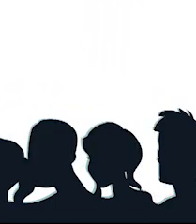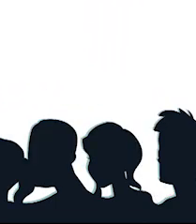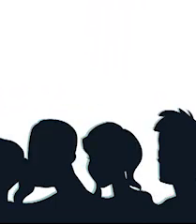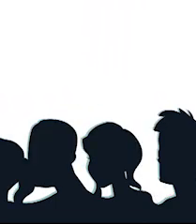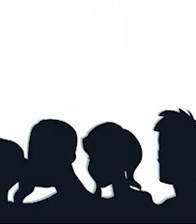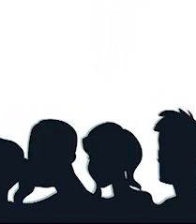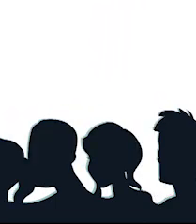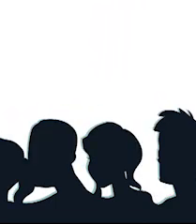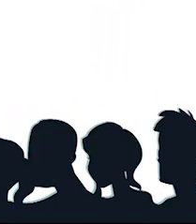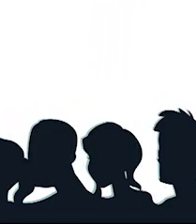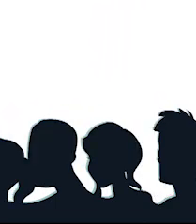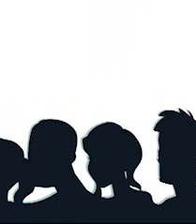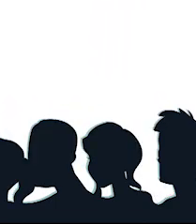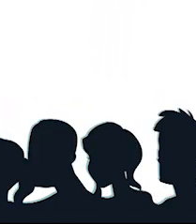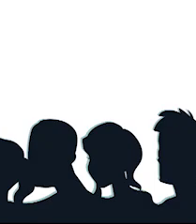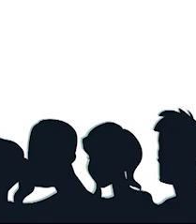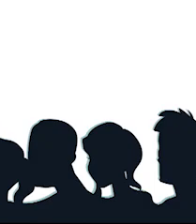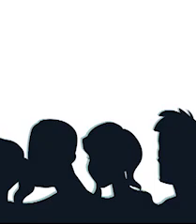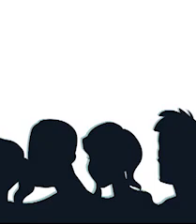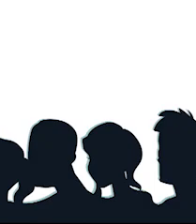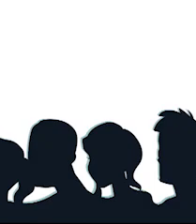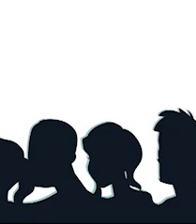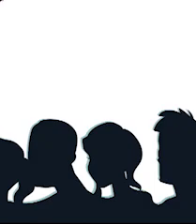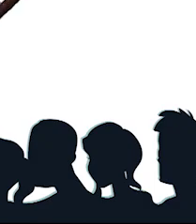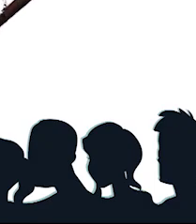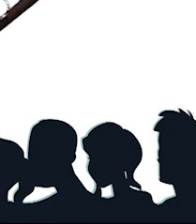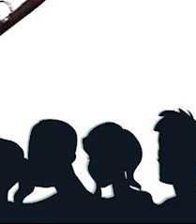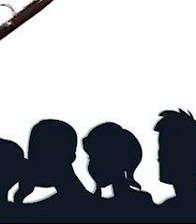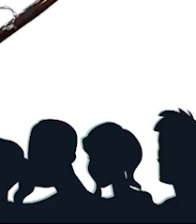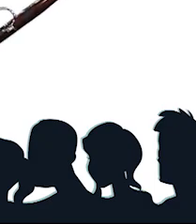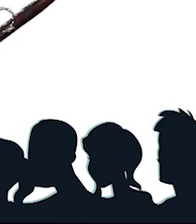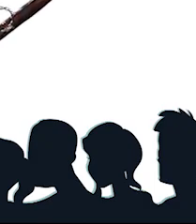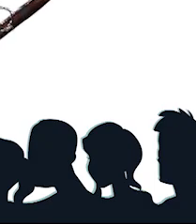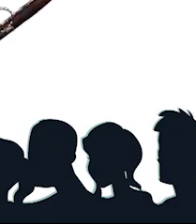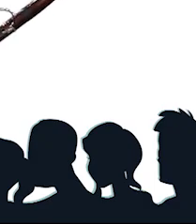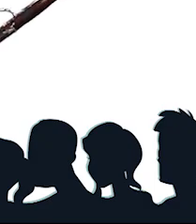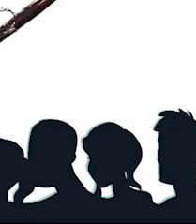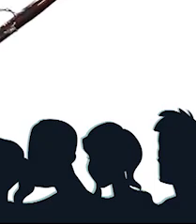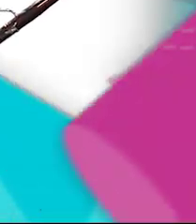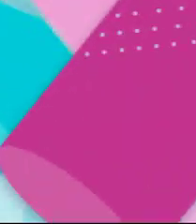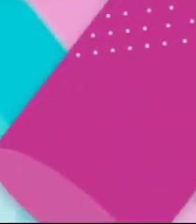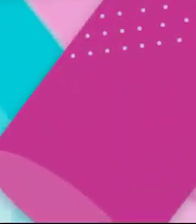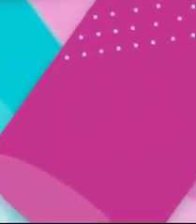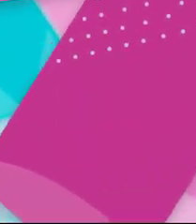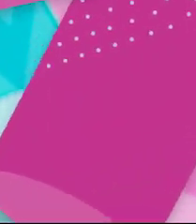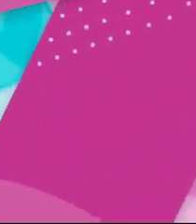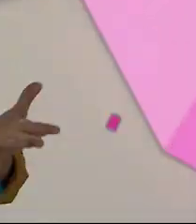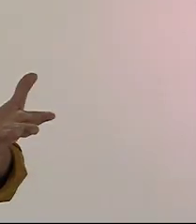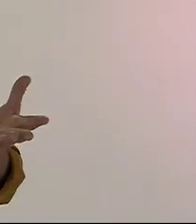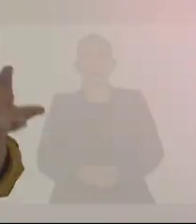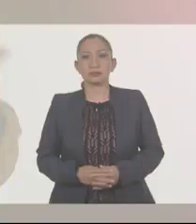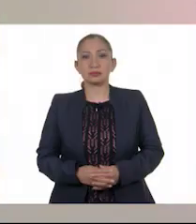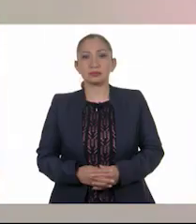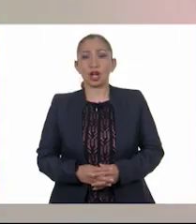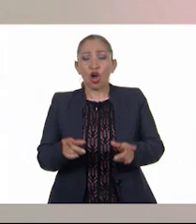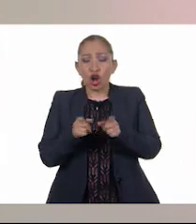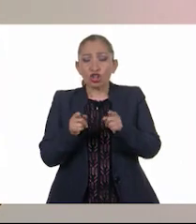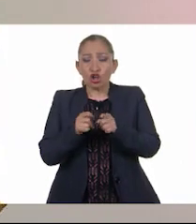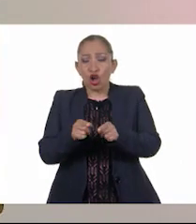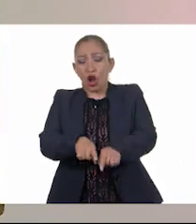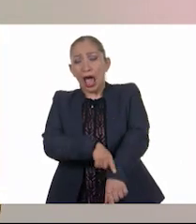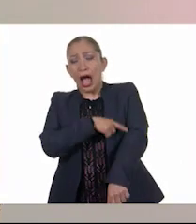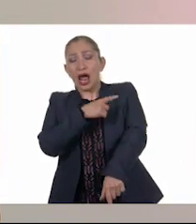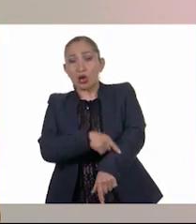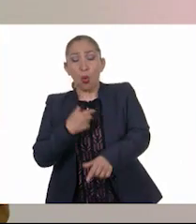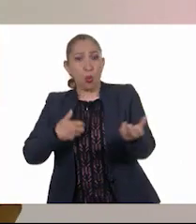Largos y cortos. ¡Súper! ¿Qué te pareció, Rodrigo? Corto, corto, largo, largo.